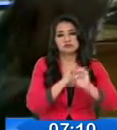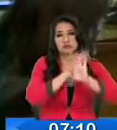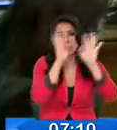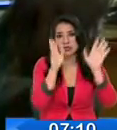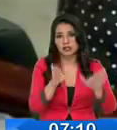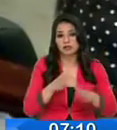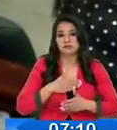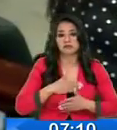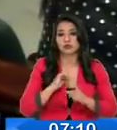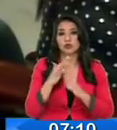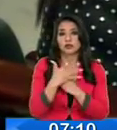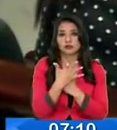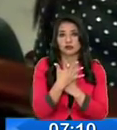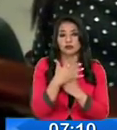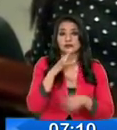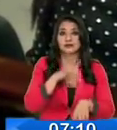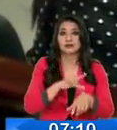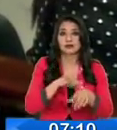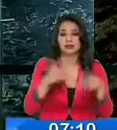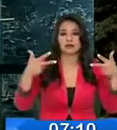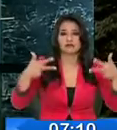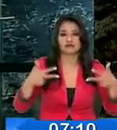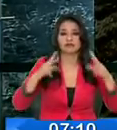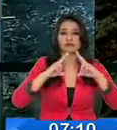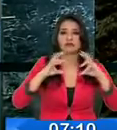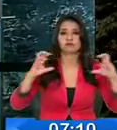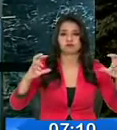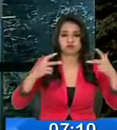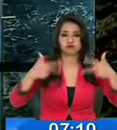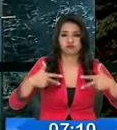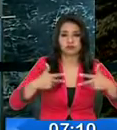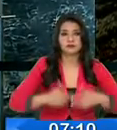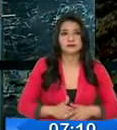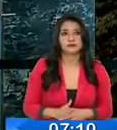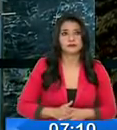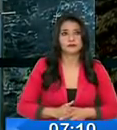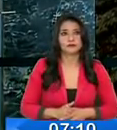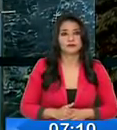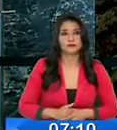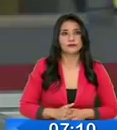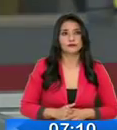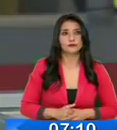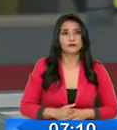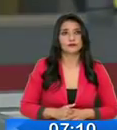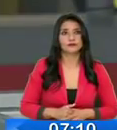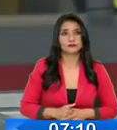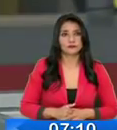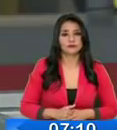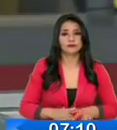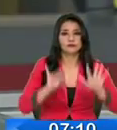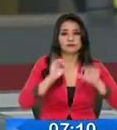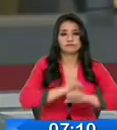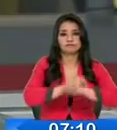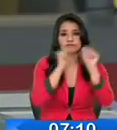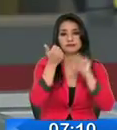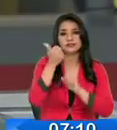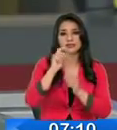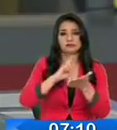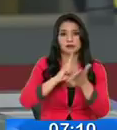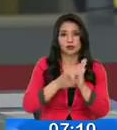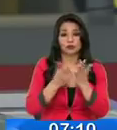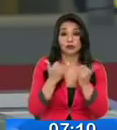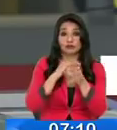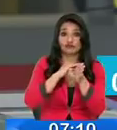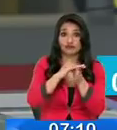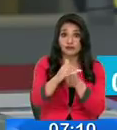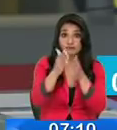La cita sería a través de videoconferencia, informó Carolina Basante. 7:10 en la mañana, amigos, queremos invitarles